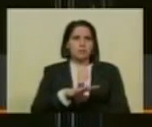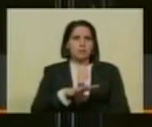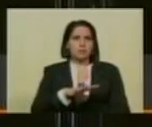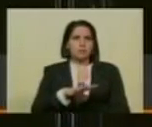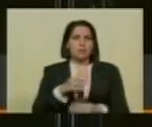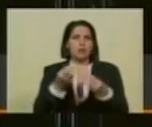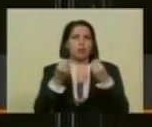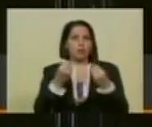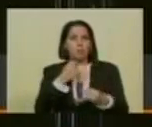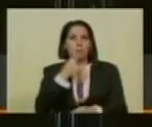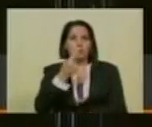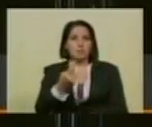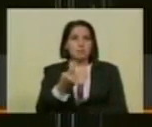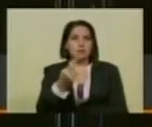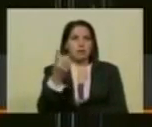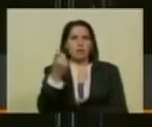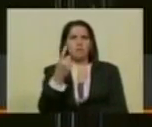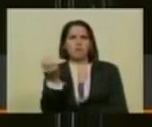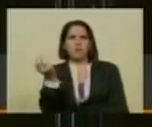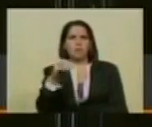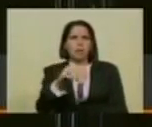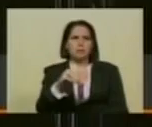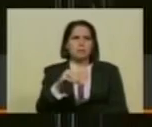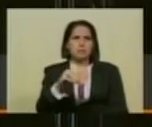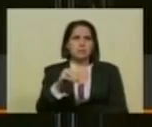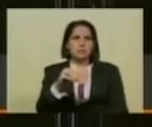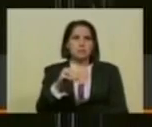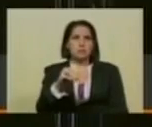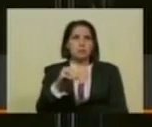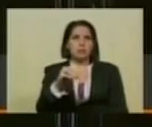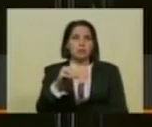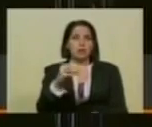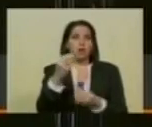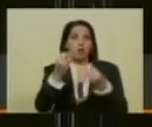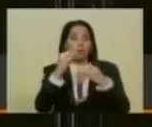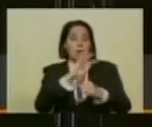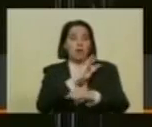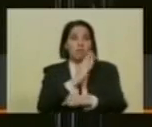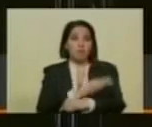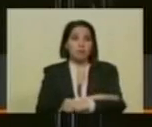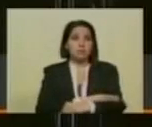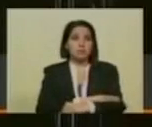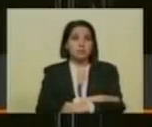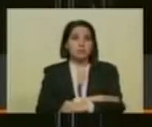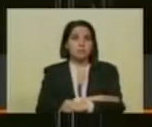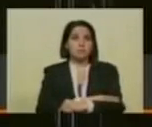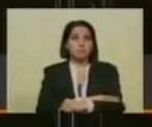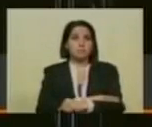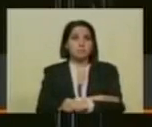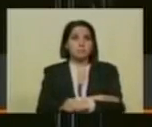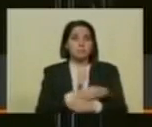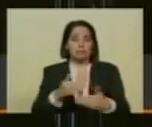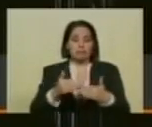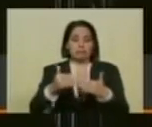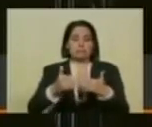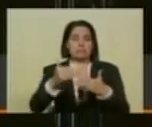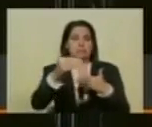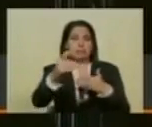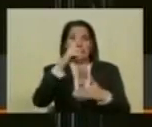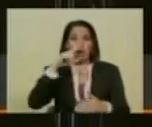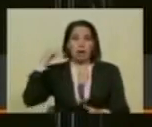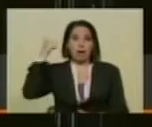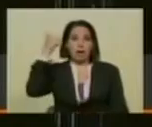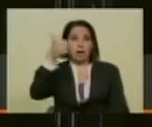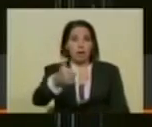Él decía que hacía falta un gobierno de fuerza por largas décadas para implantar